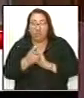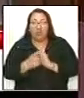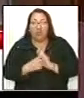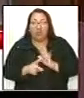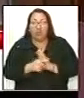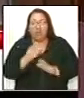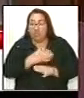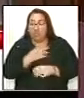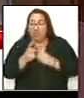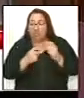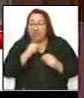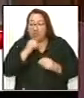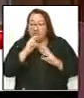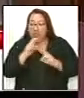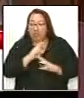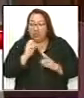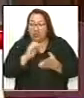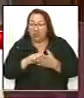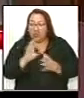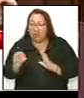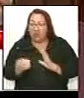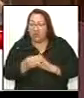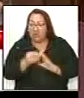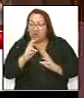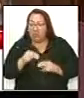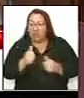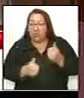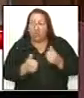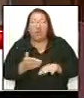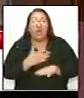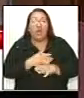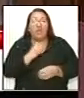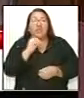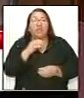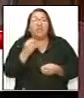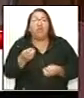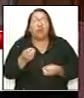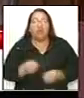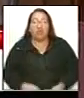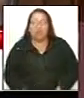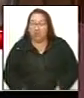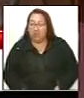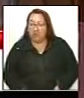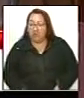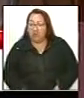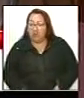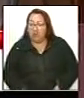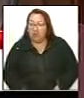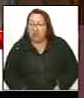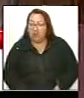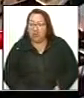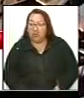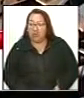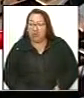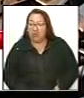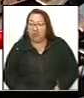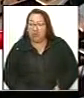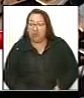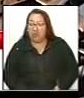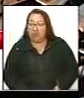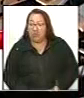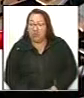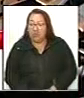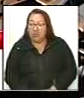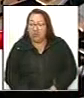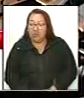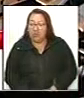que fue declarado inconstitucional. No he hablado del contenido de las razones por las cuales fue declarado inconstitucional. Las razones las ha expuesto usted, yo no. Es